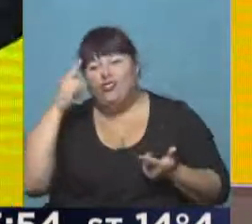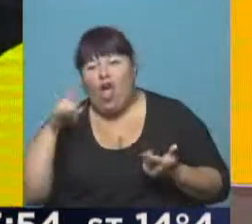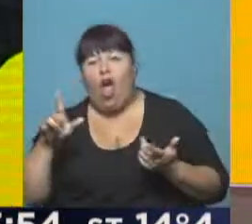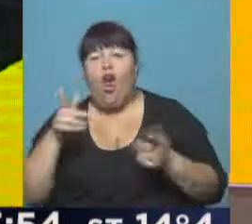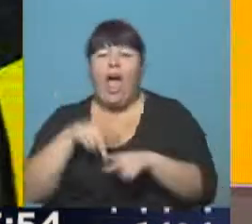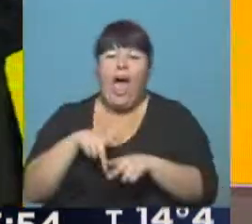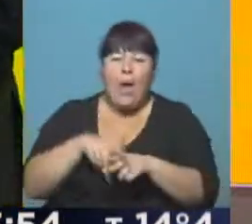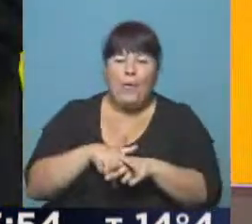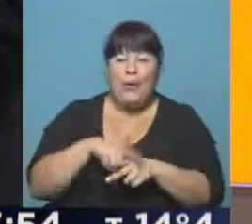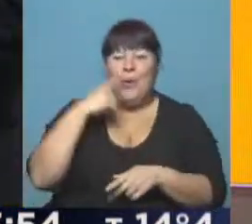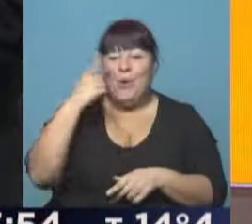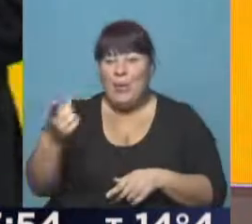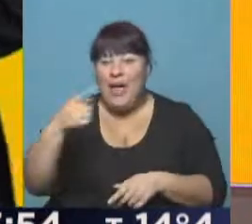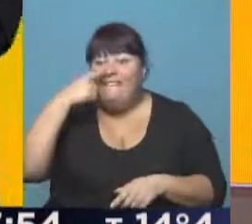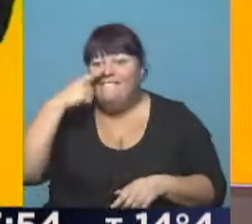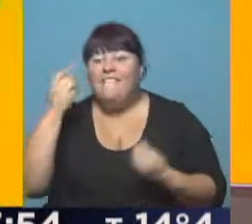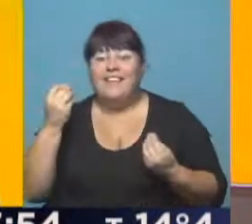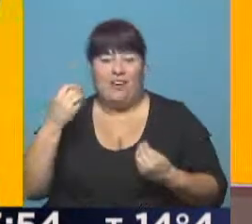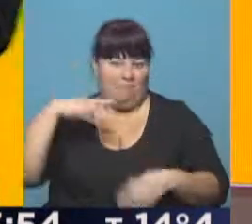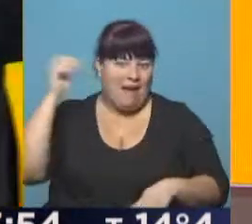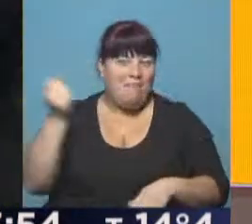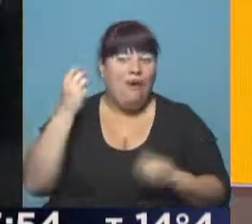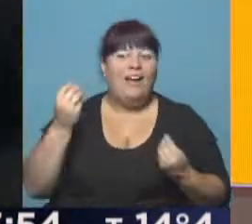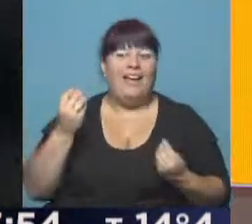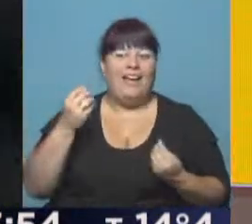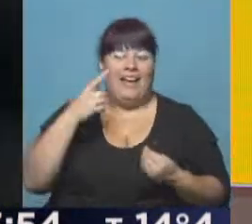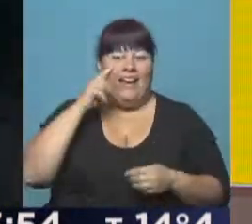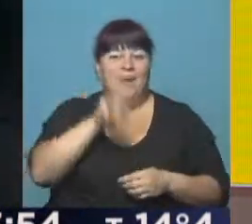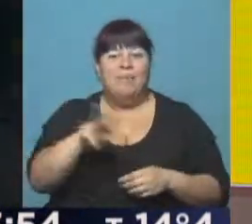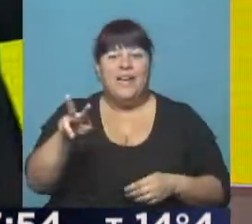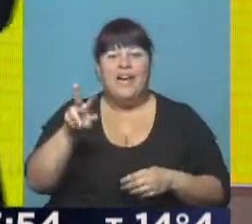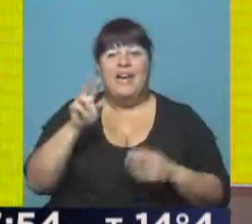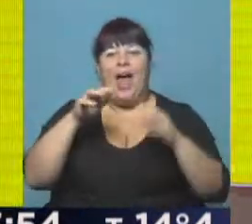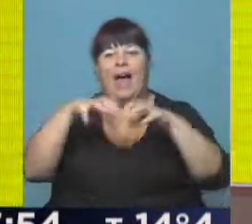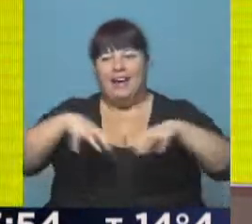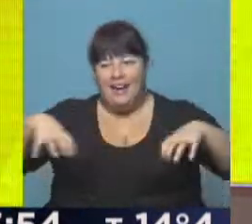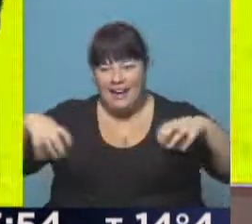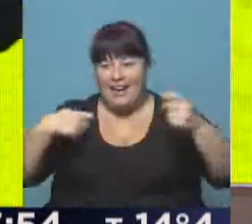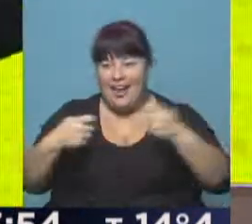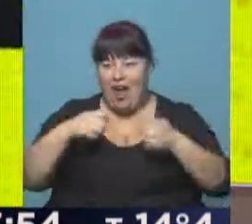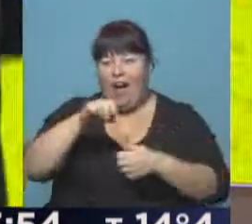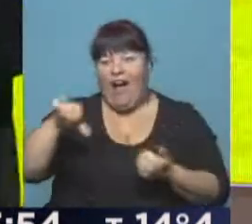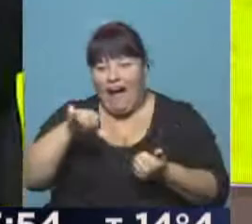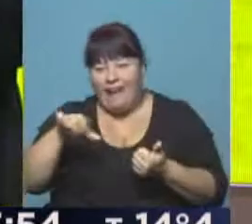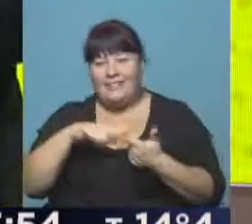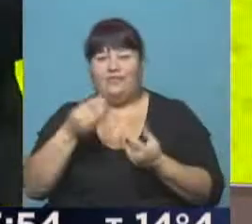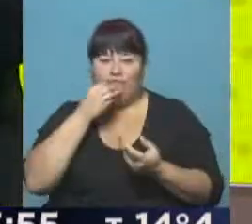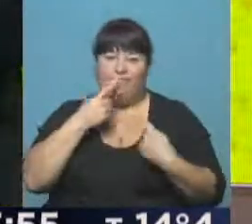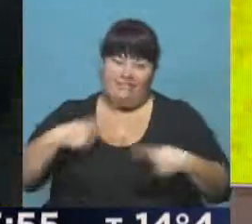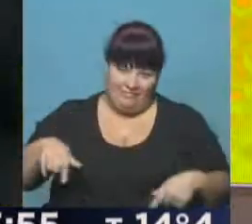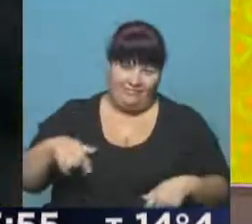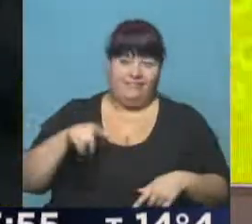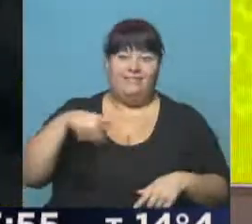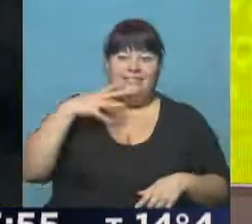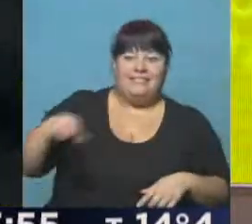los caballitos, cuando viene la parte más interesante, o una de las partes más, que es cuando vas a ver los puestos, ¿no? Donde están los aceites y demás, los